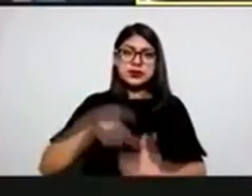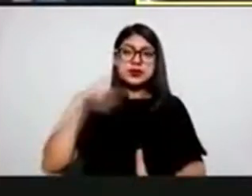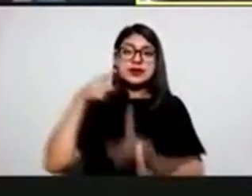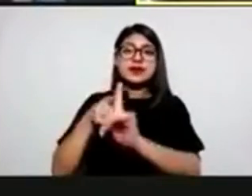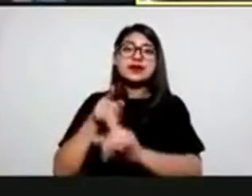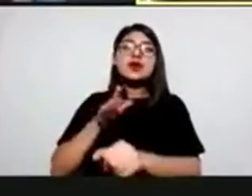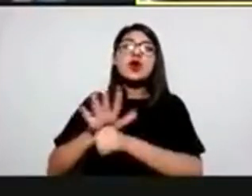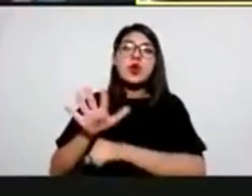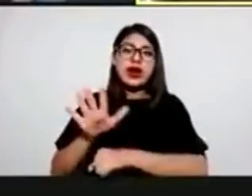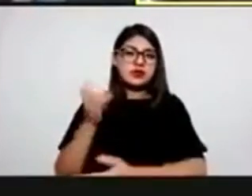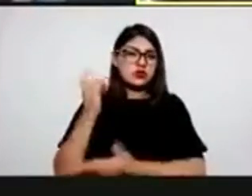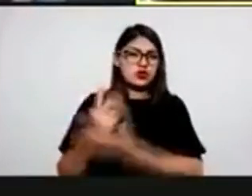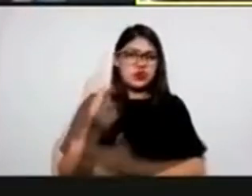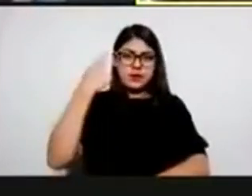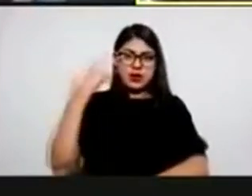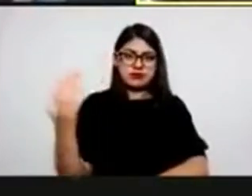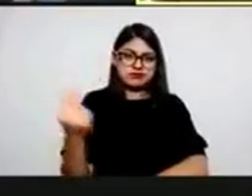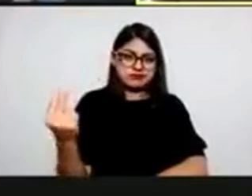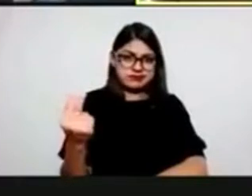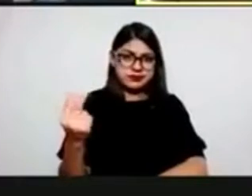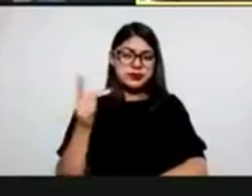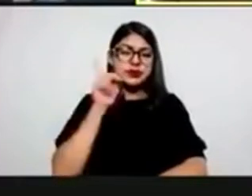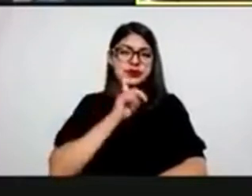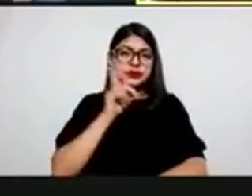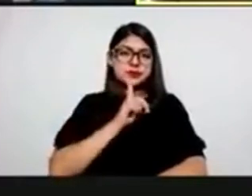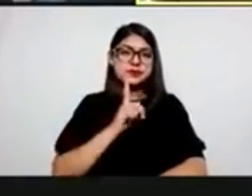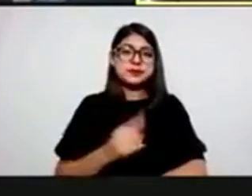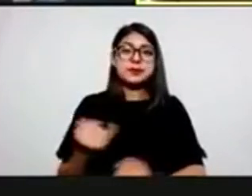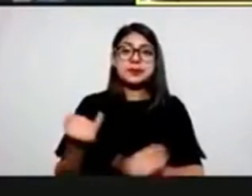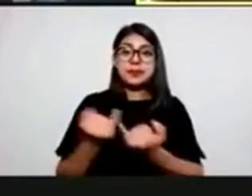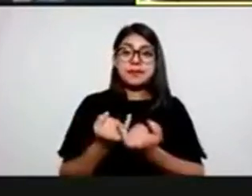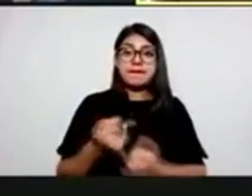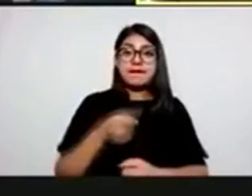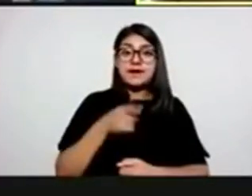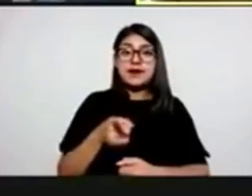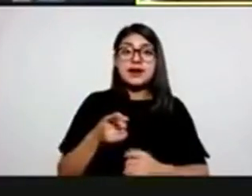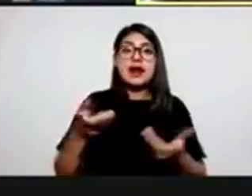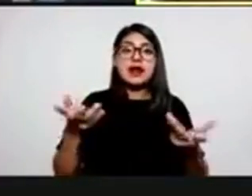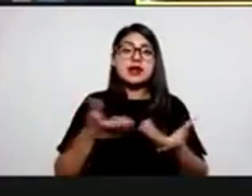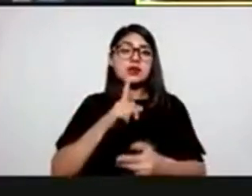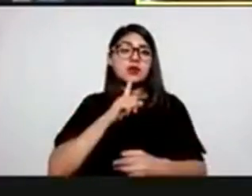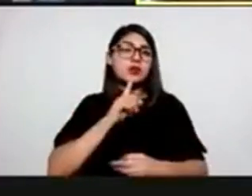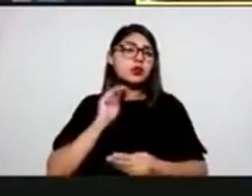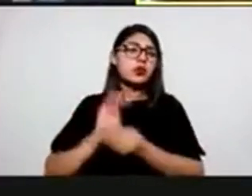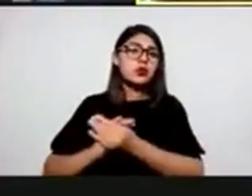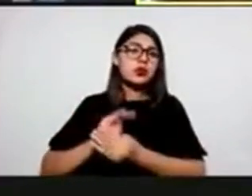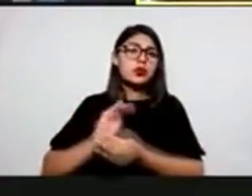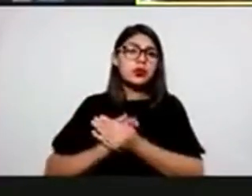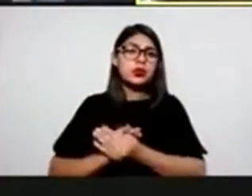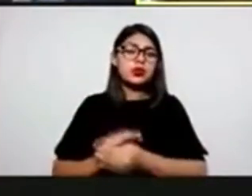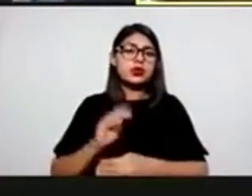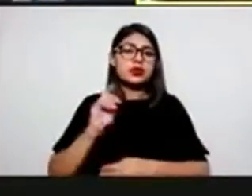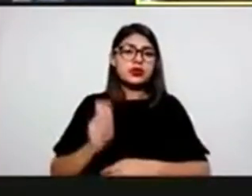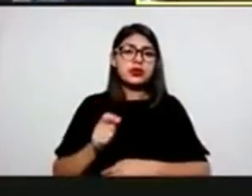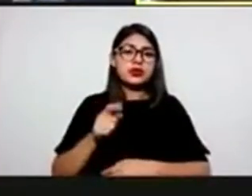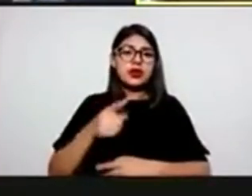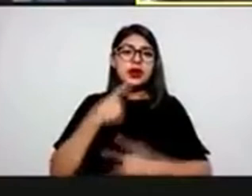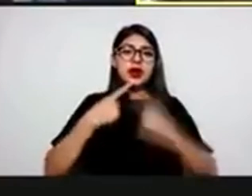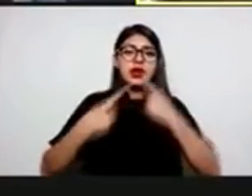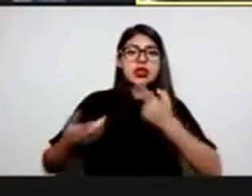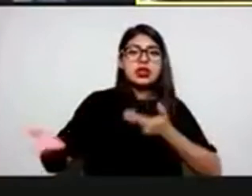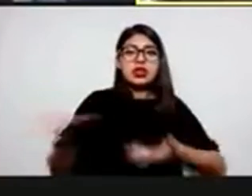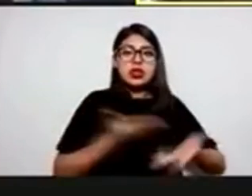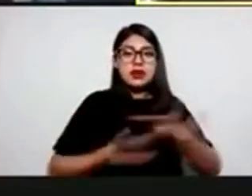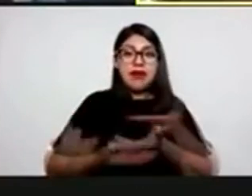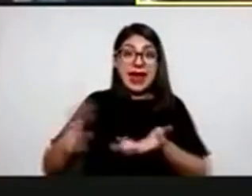denunciantes, además de que se encontraban en una actitud pasiva, es decir, fuera de un debate público o en una